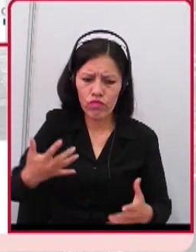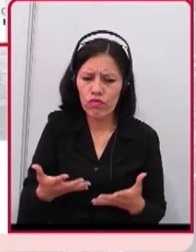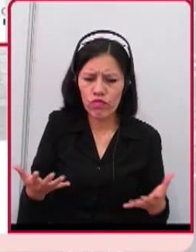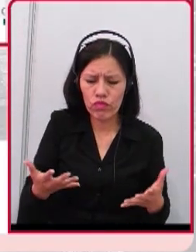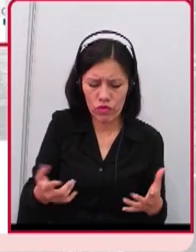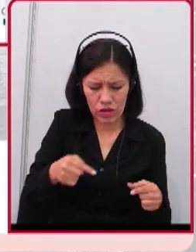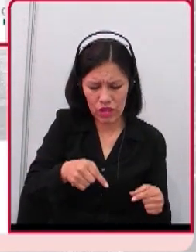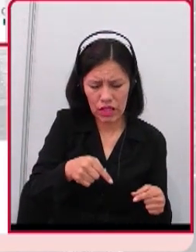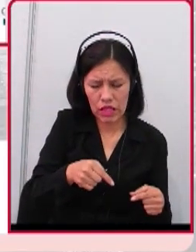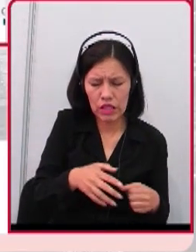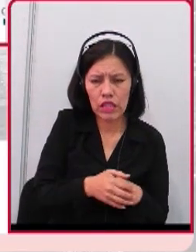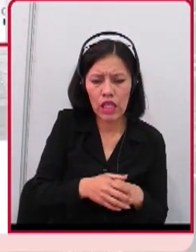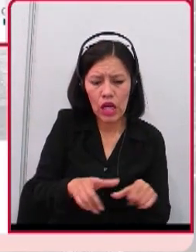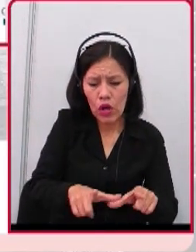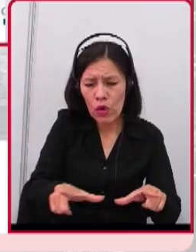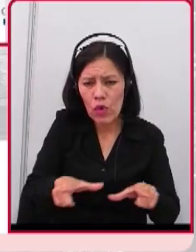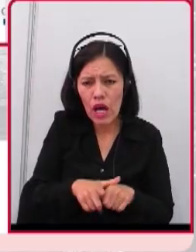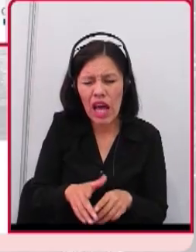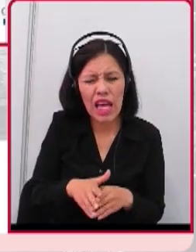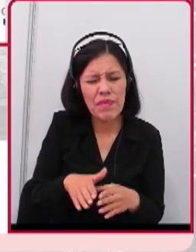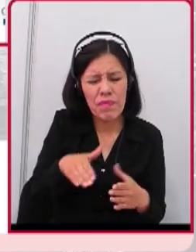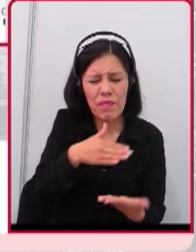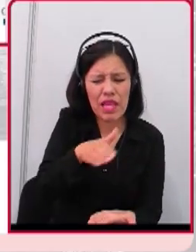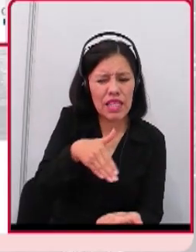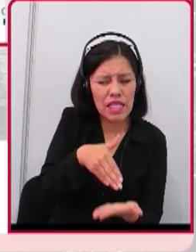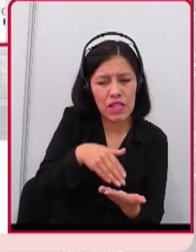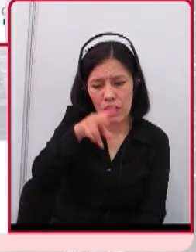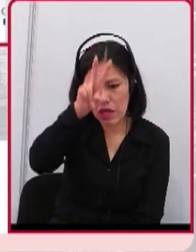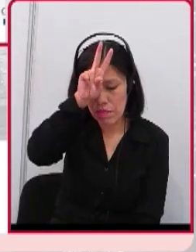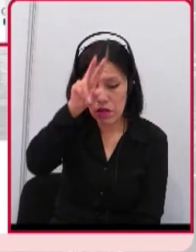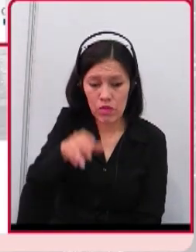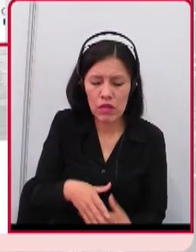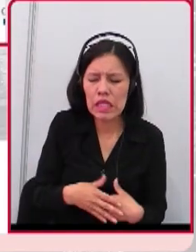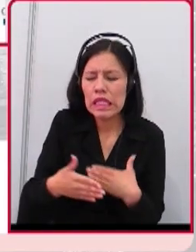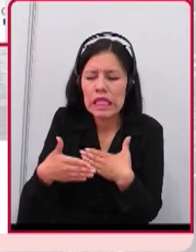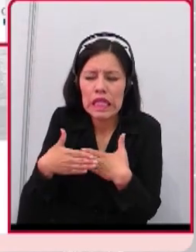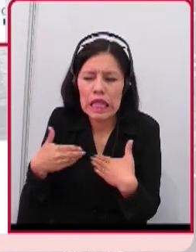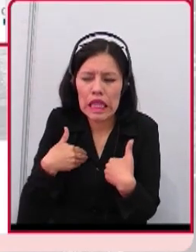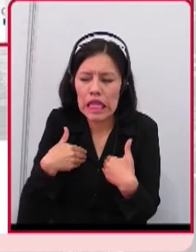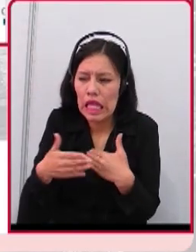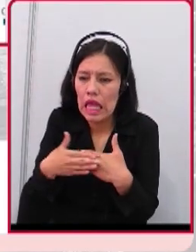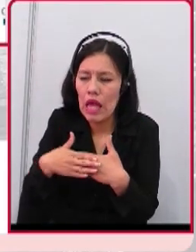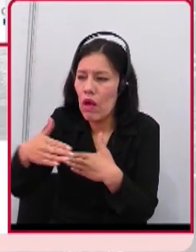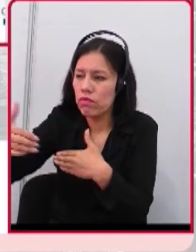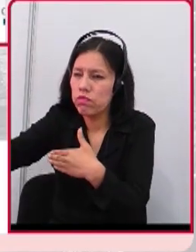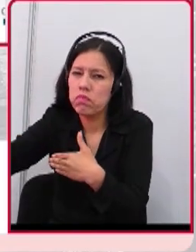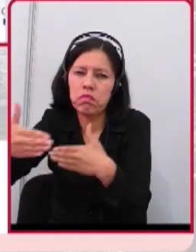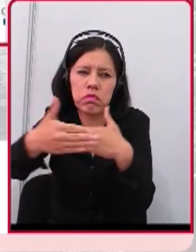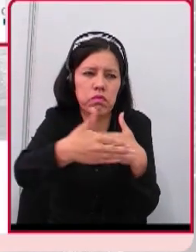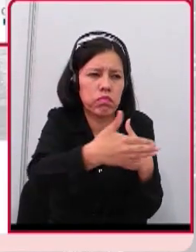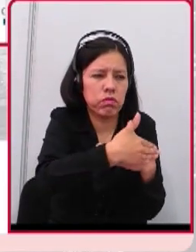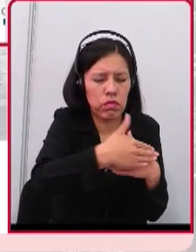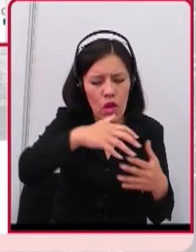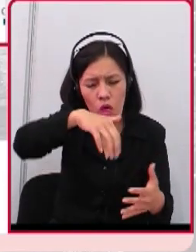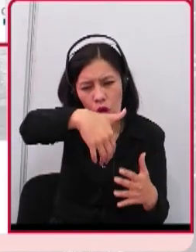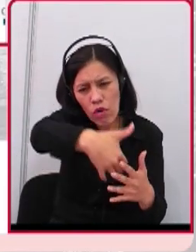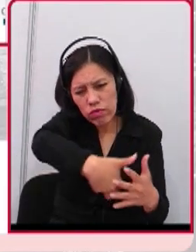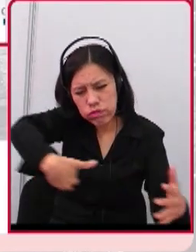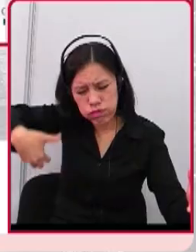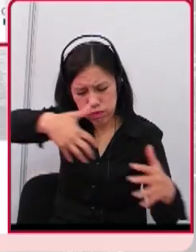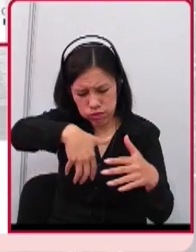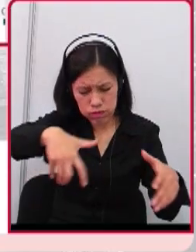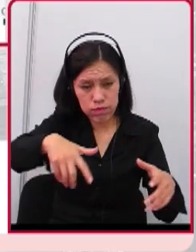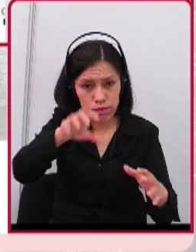Perú, bueno, donde tenemos yacimientos cercanos, ¿no? Ya sea Cerro de Pasco, el Domo de